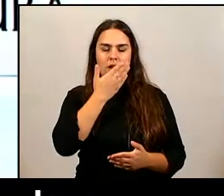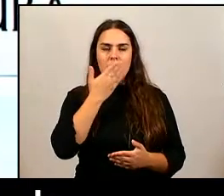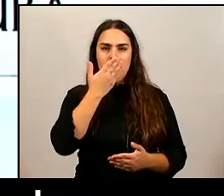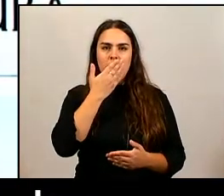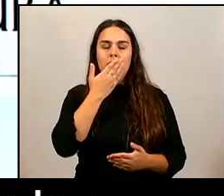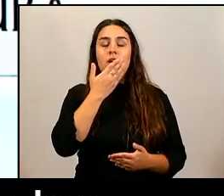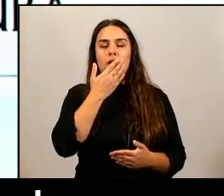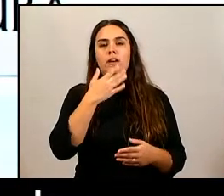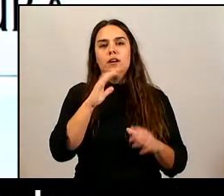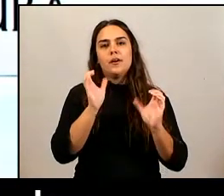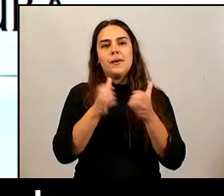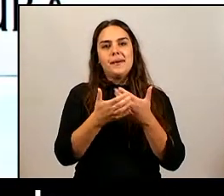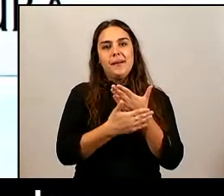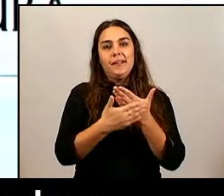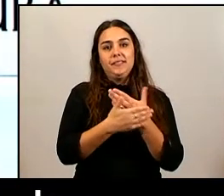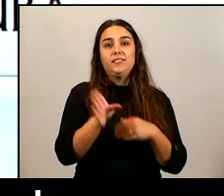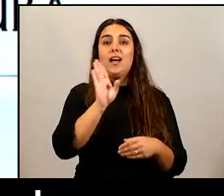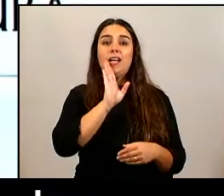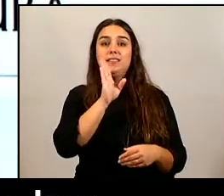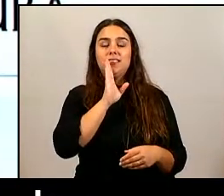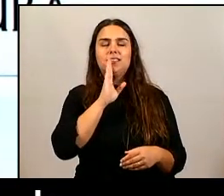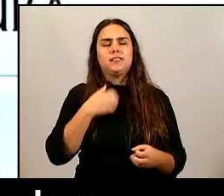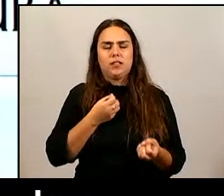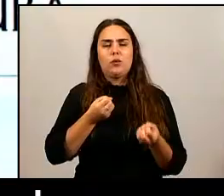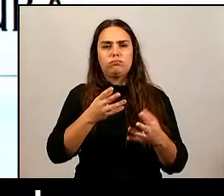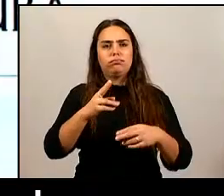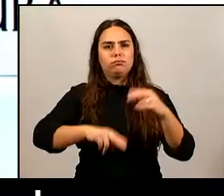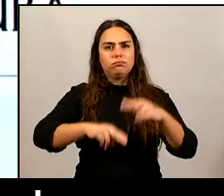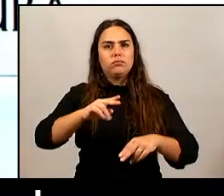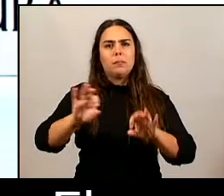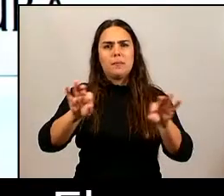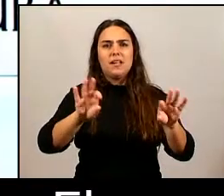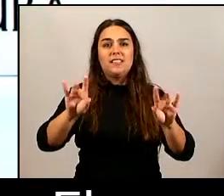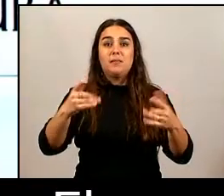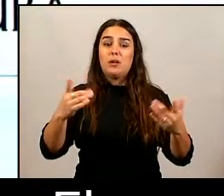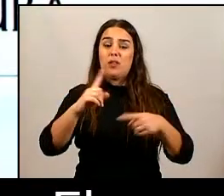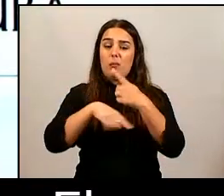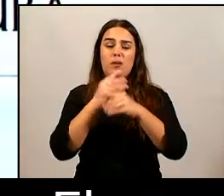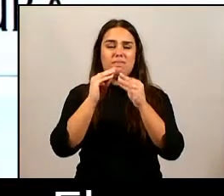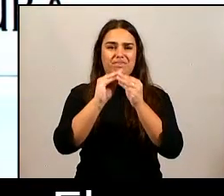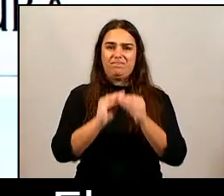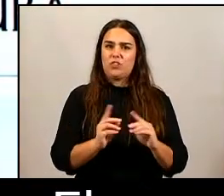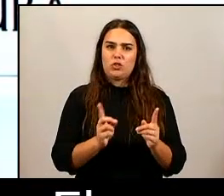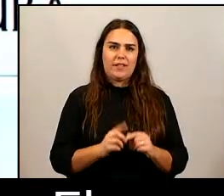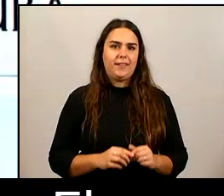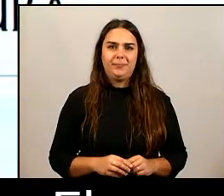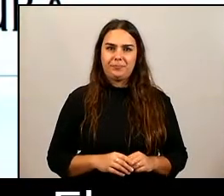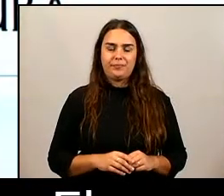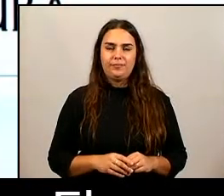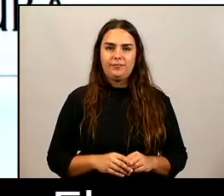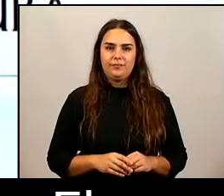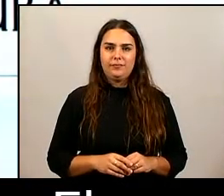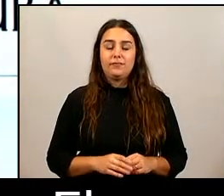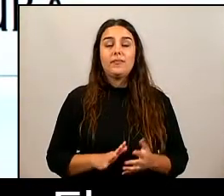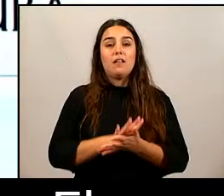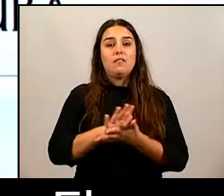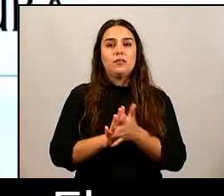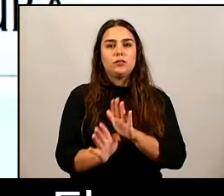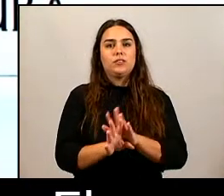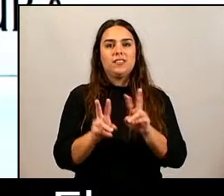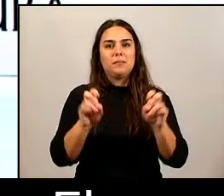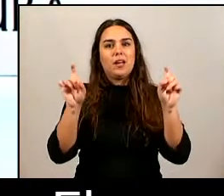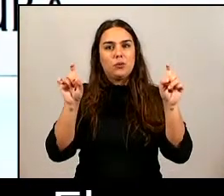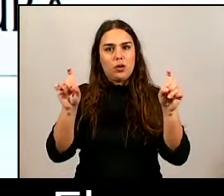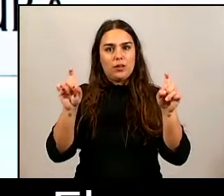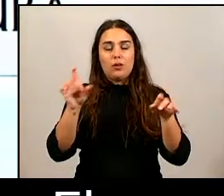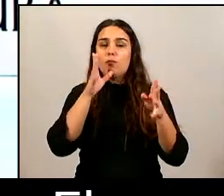anterior Ejecutivo anunció y licitó las obras, pero finalmente no se ejecutaron. Seguimos hablando de educación porque el